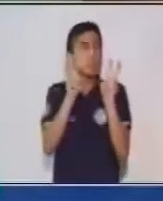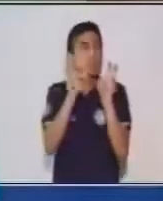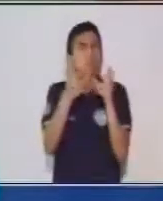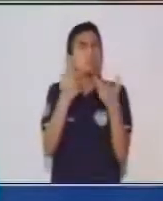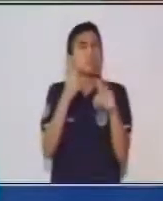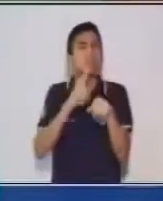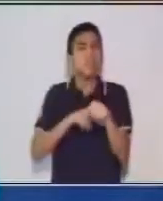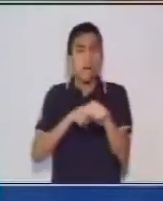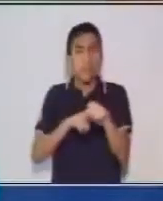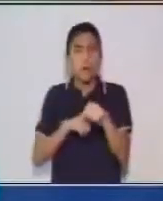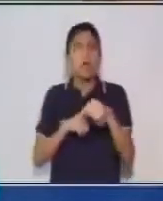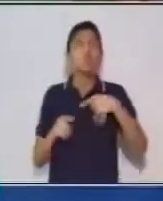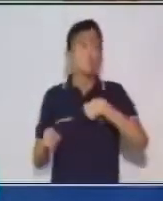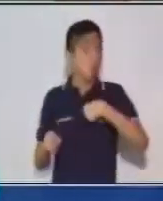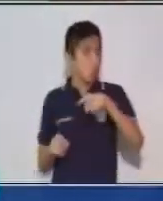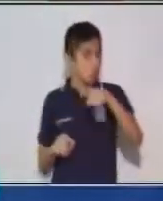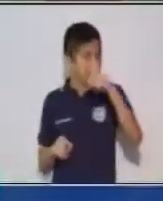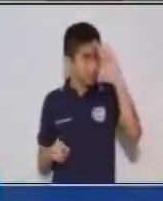siempre el beber.